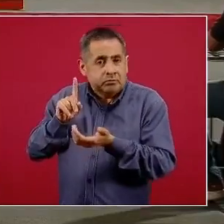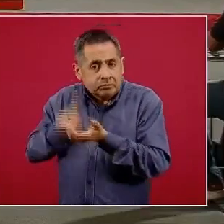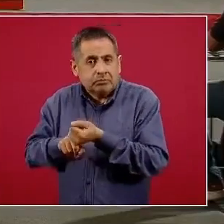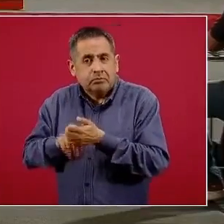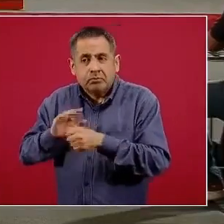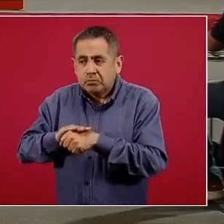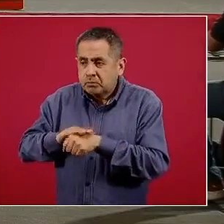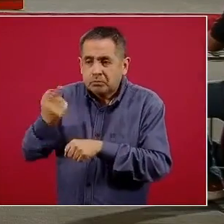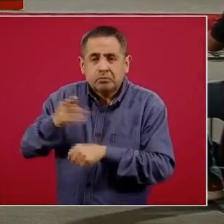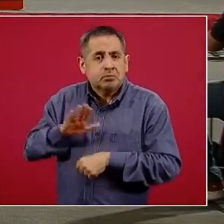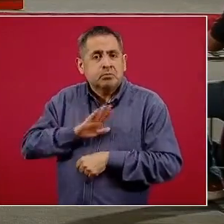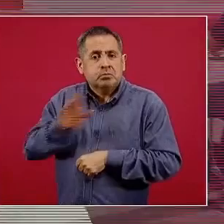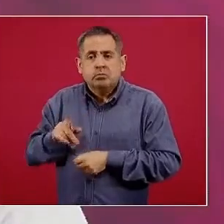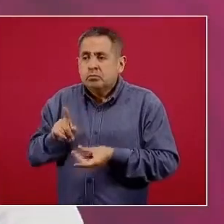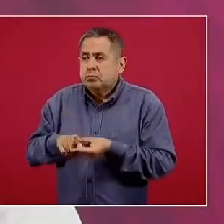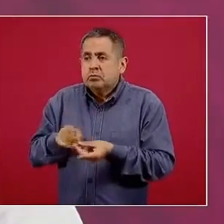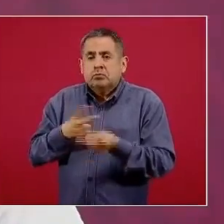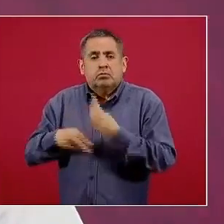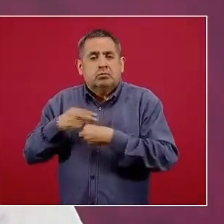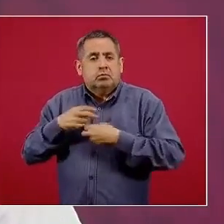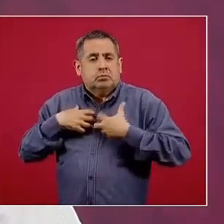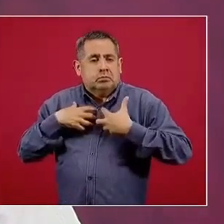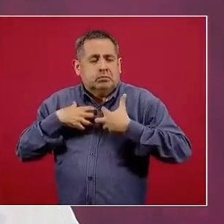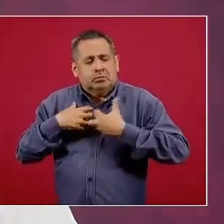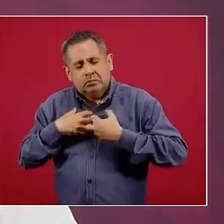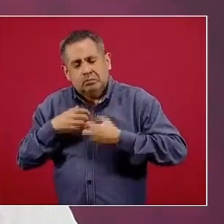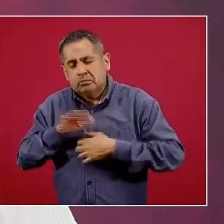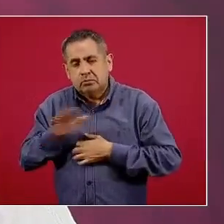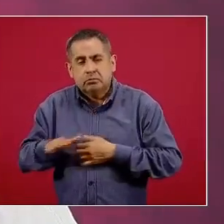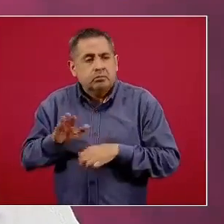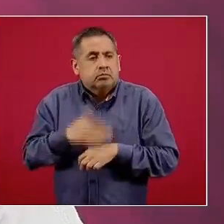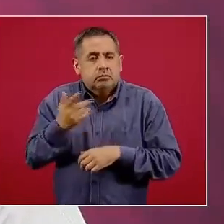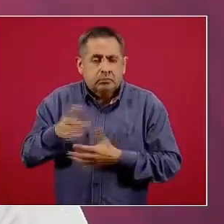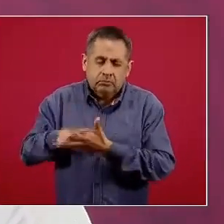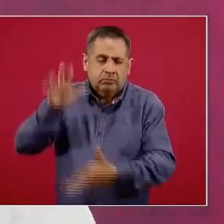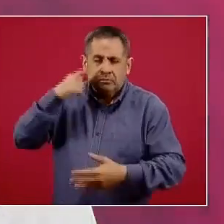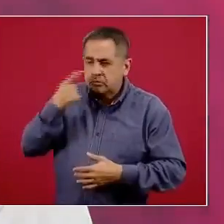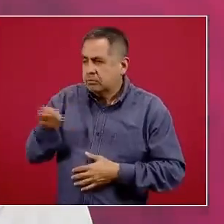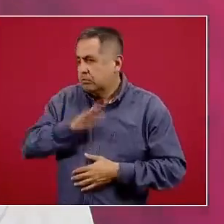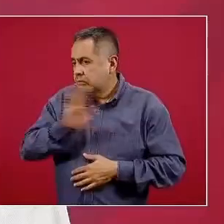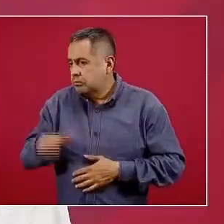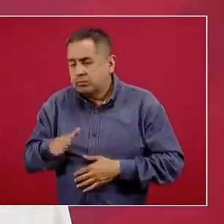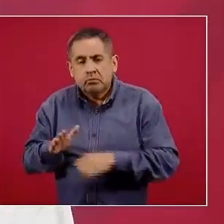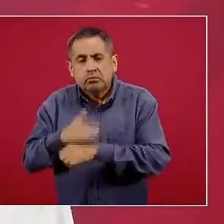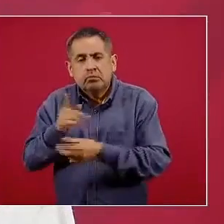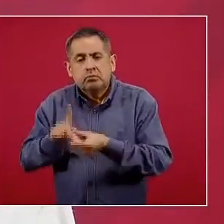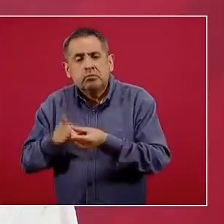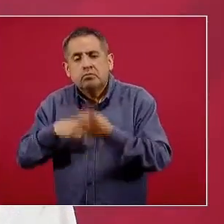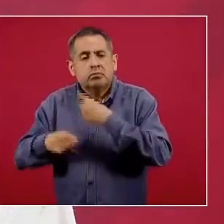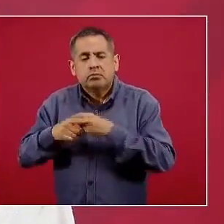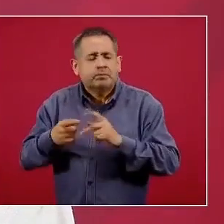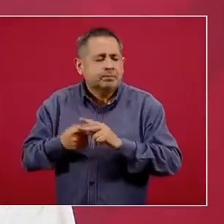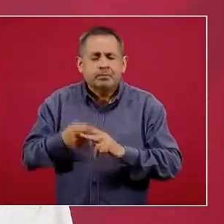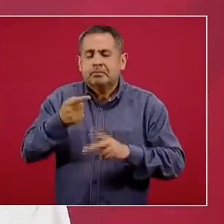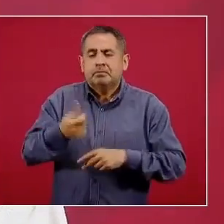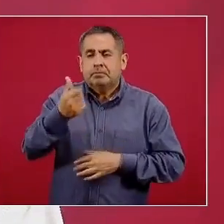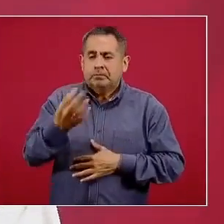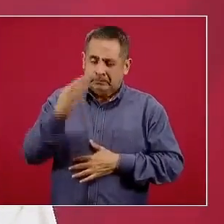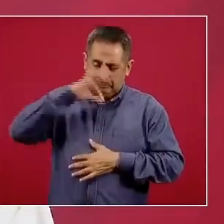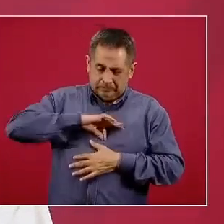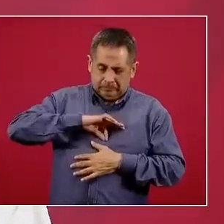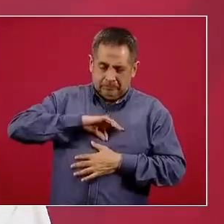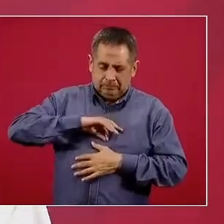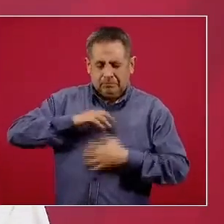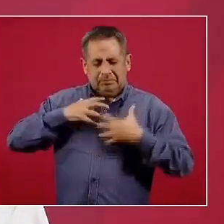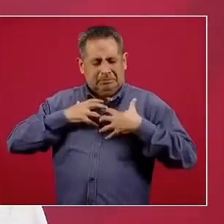se conoce cuál fue, en aquellas que son infecciosas, que son la mayoría, cuál fue el agente infeccioso que causó la